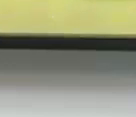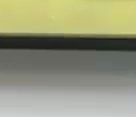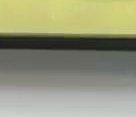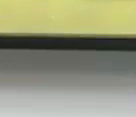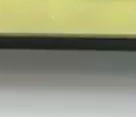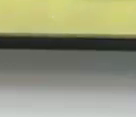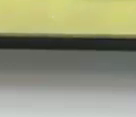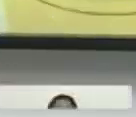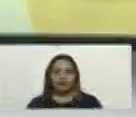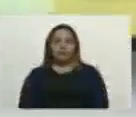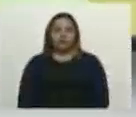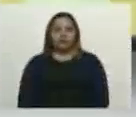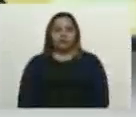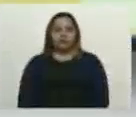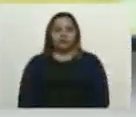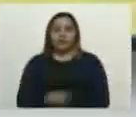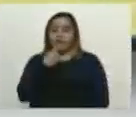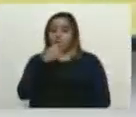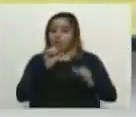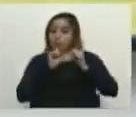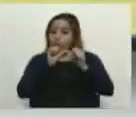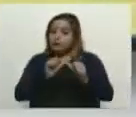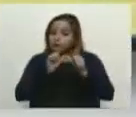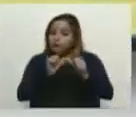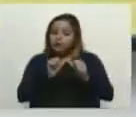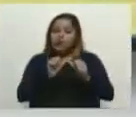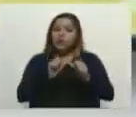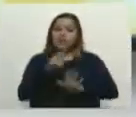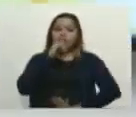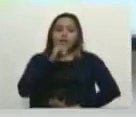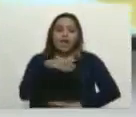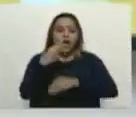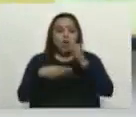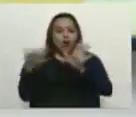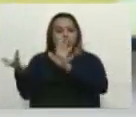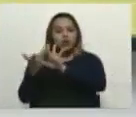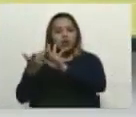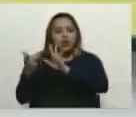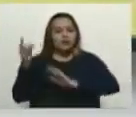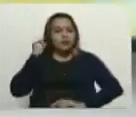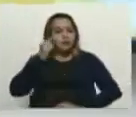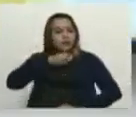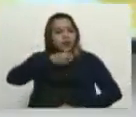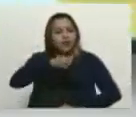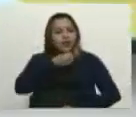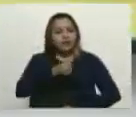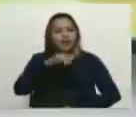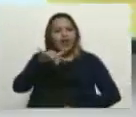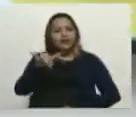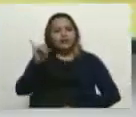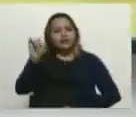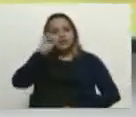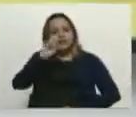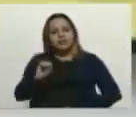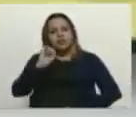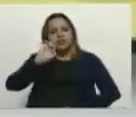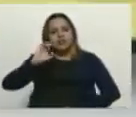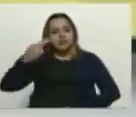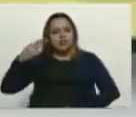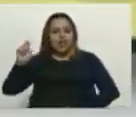Les decíamos que la información no se detiene, la dinámica informativa tampoco, y por eso a esta hora establecemos un contacto con nuestra compañera Giselle Cabrera en el Palacio